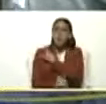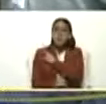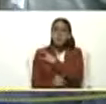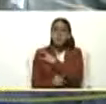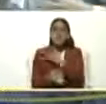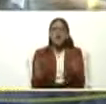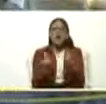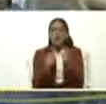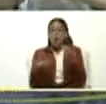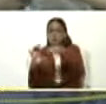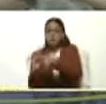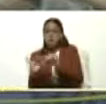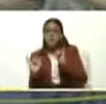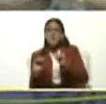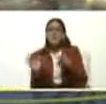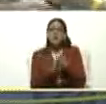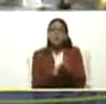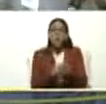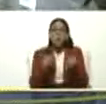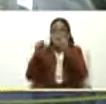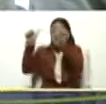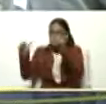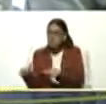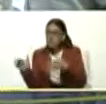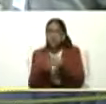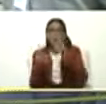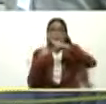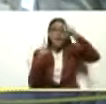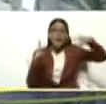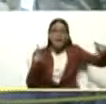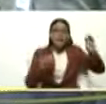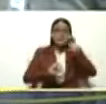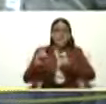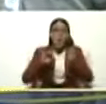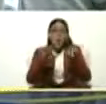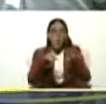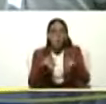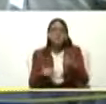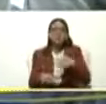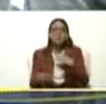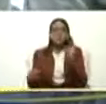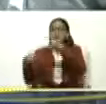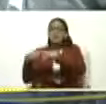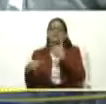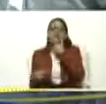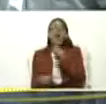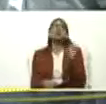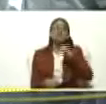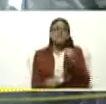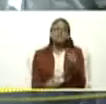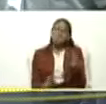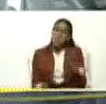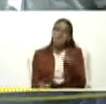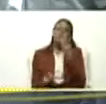ligada a mi mención, ya sea electrónica o electricidad. O sea, que ya le llevas una moneda lo que se escriba en la ingeniería. Pues claro.